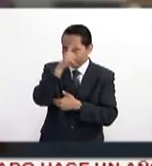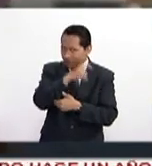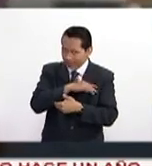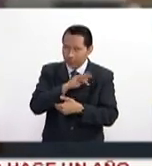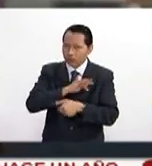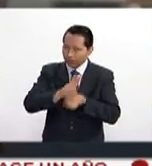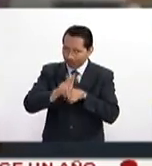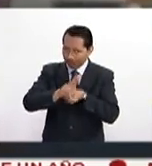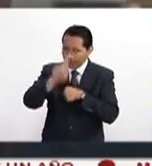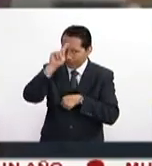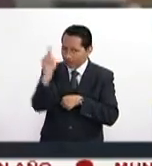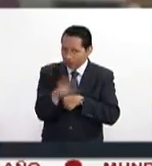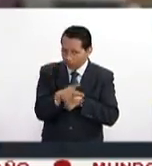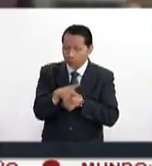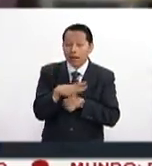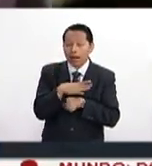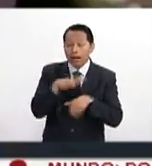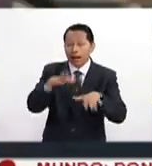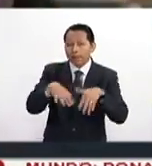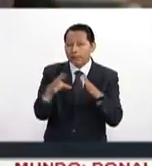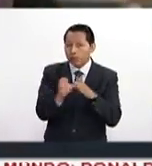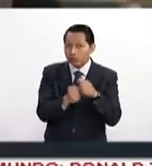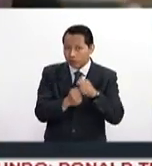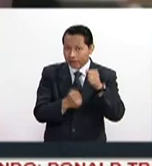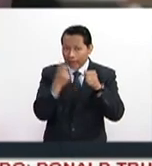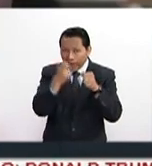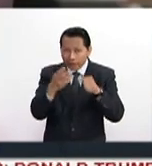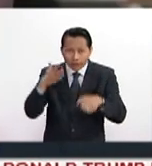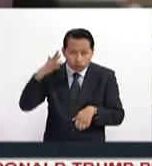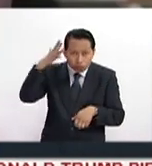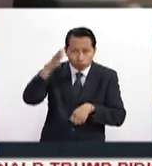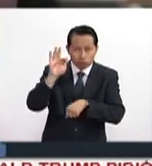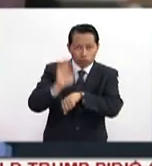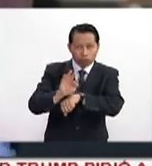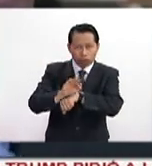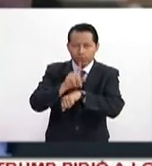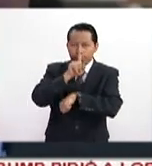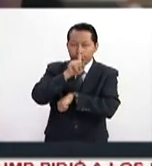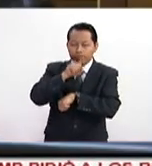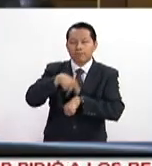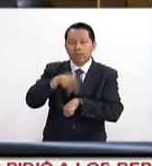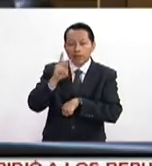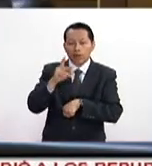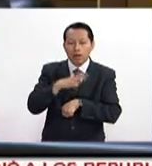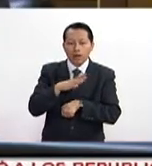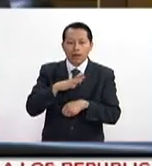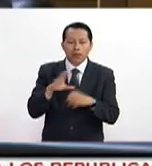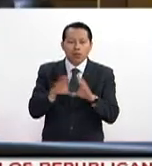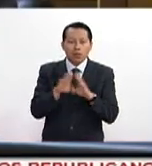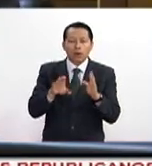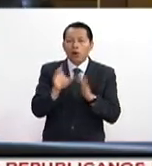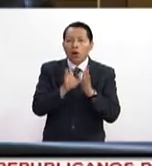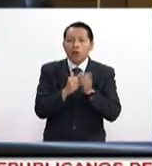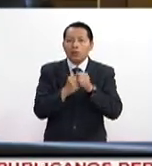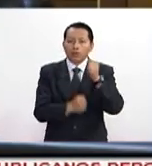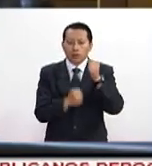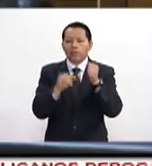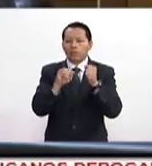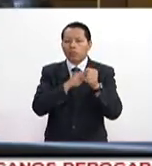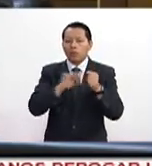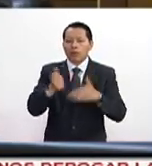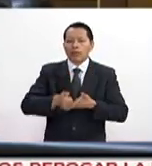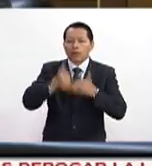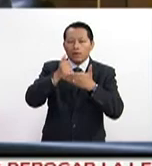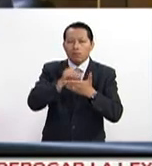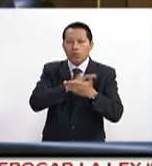De acuerdo con Dastis, la Asamblea Constituyente no es el futuro, pero cumplir con lo que dicta la Constitución sí ayudará a